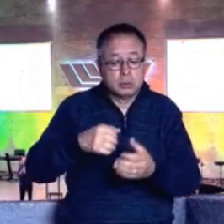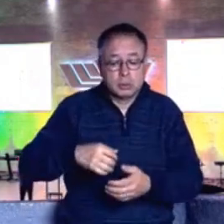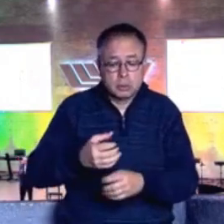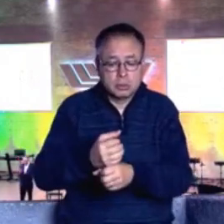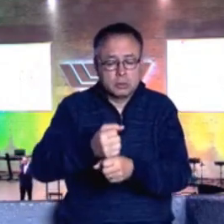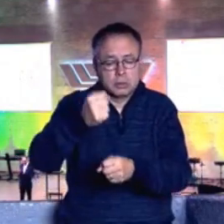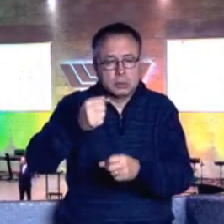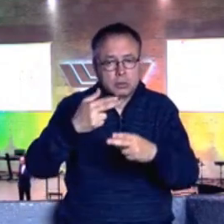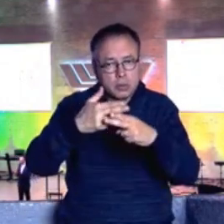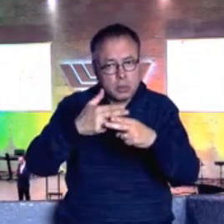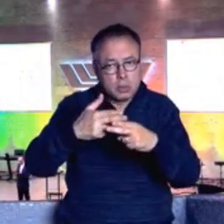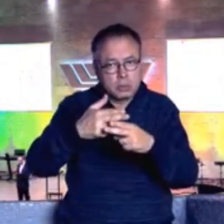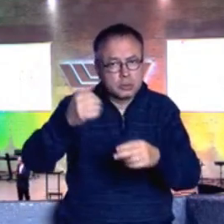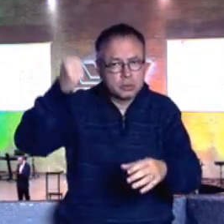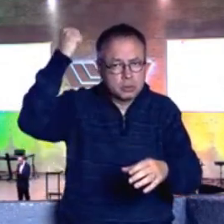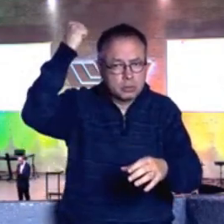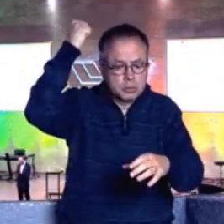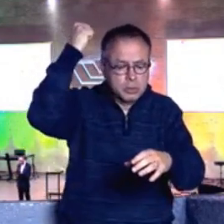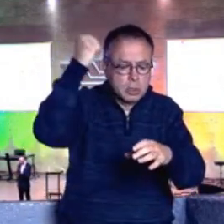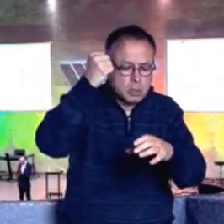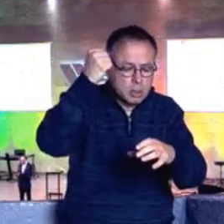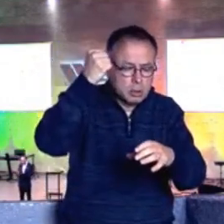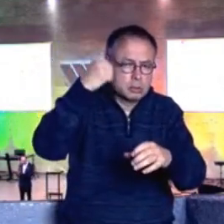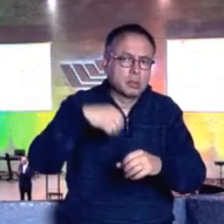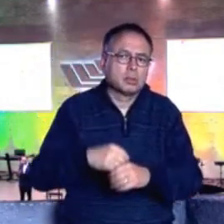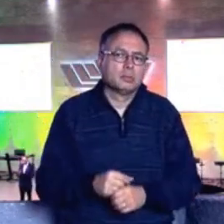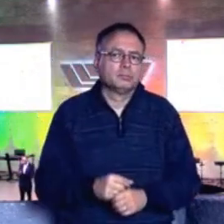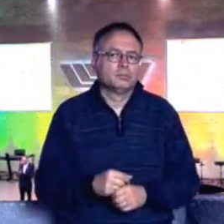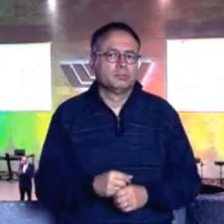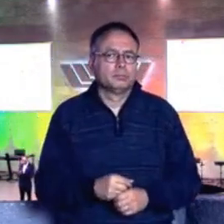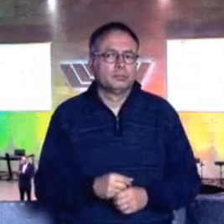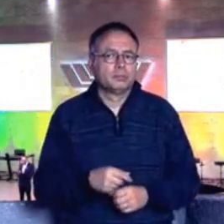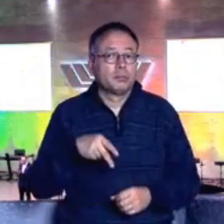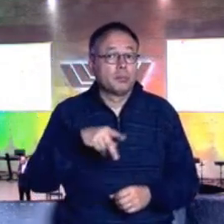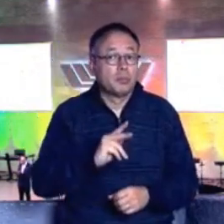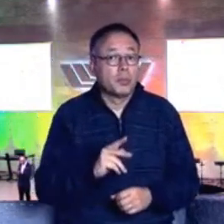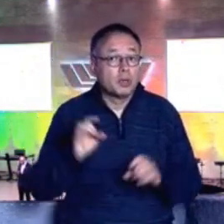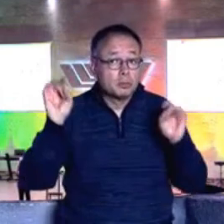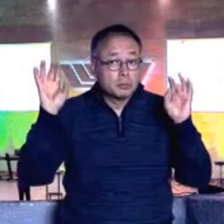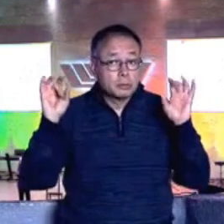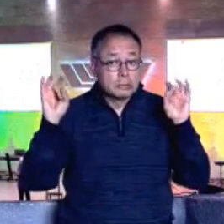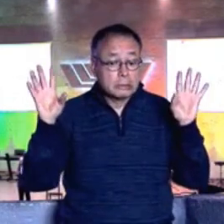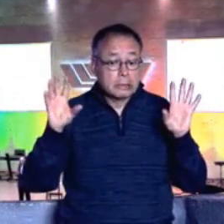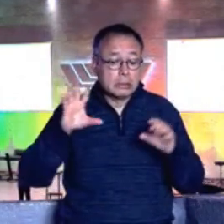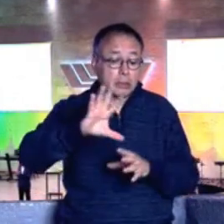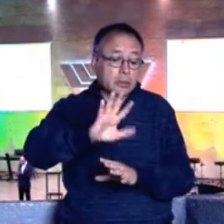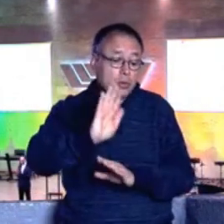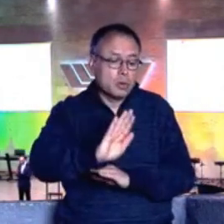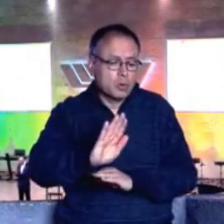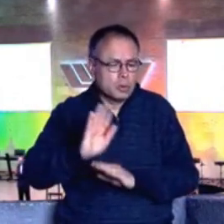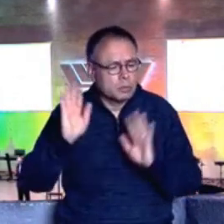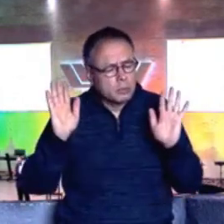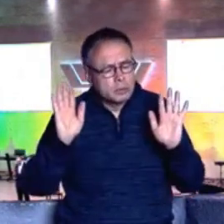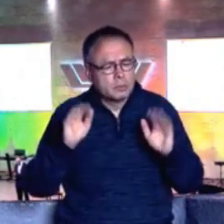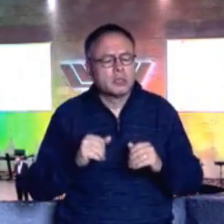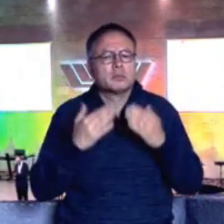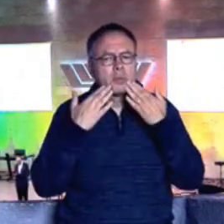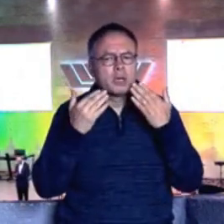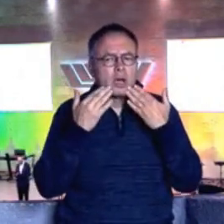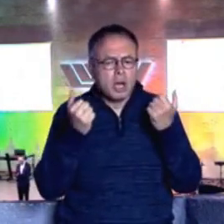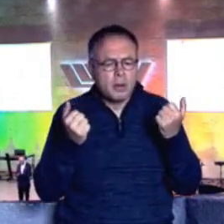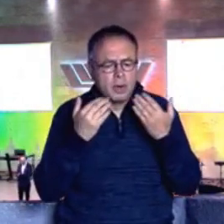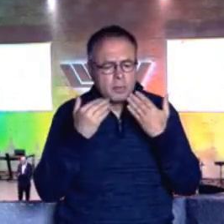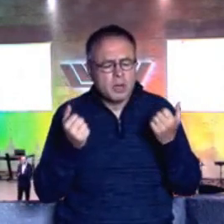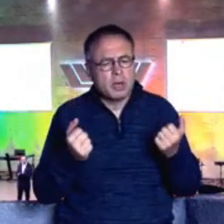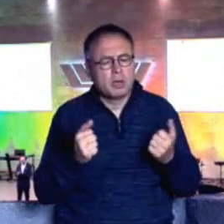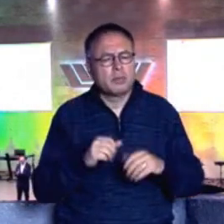tomó el cuchillo para degollar a su hijo pero el Ángel del señor lo llamó desde el cielo y le dijo Abraham Abraham